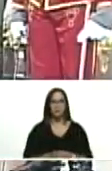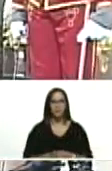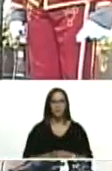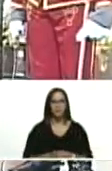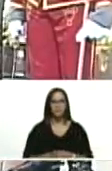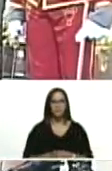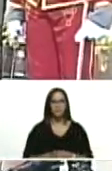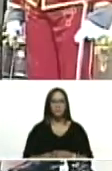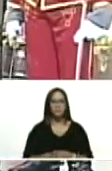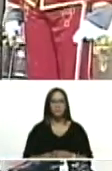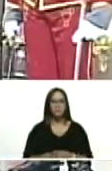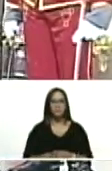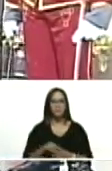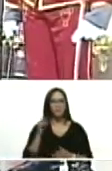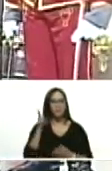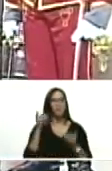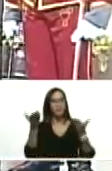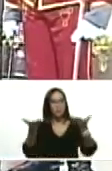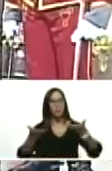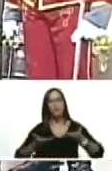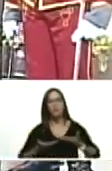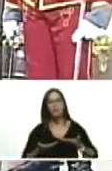Él nos dio